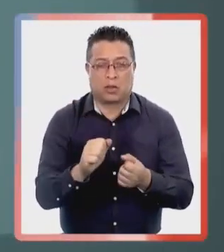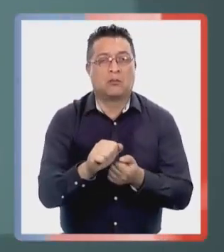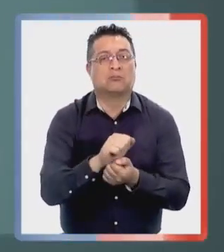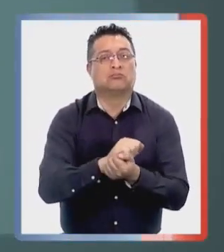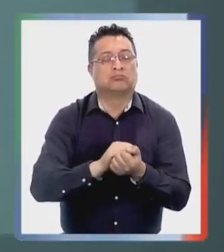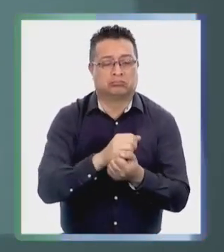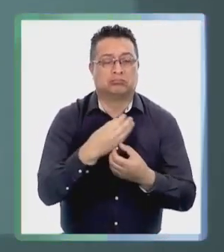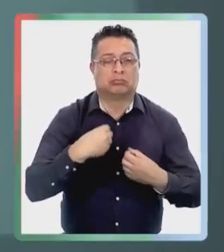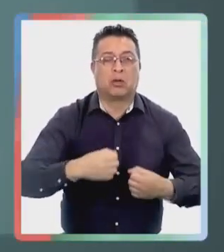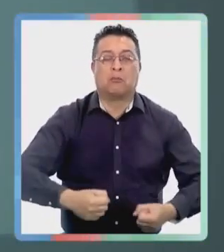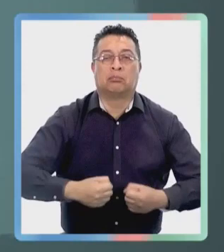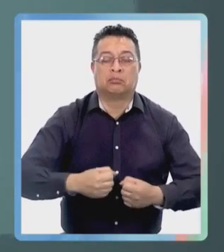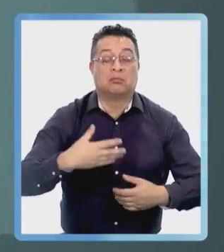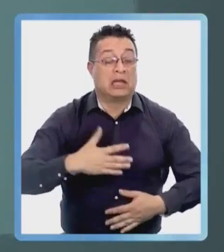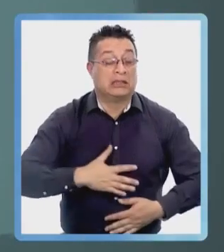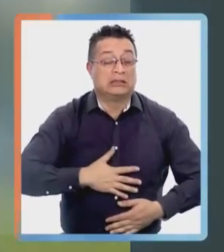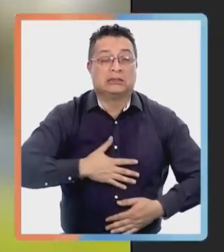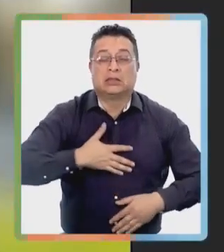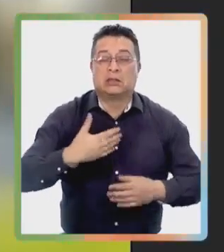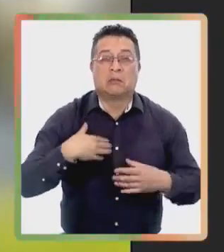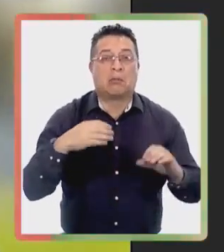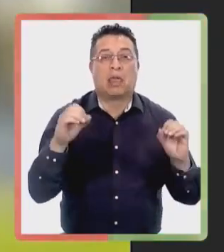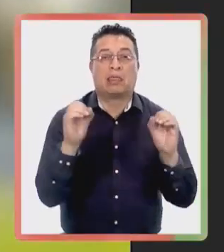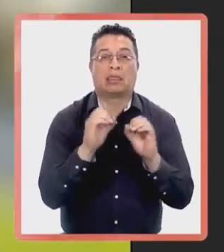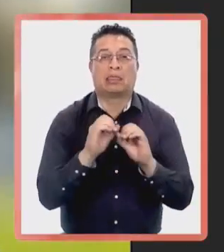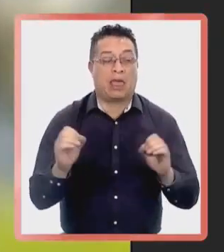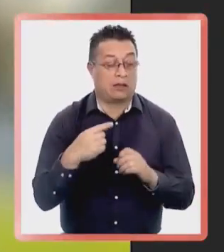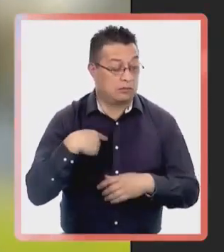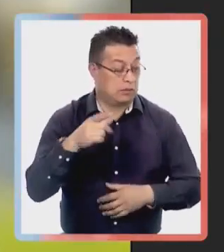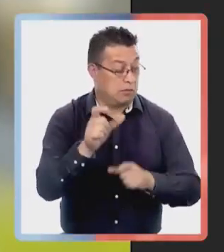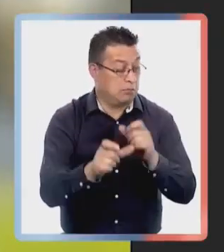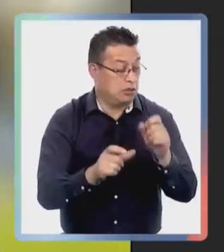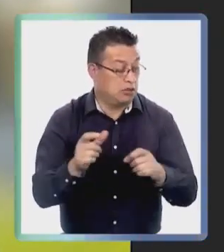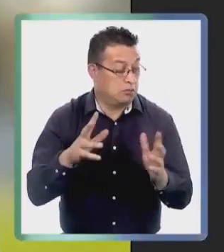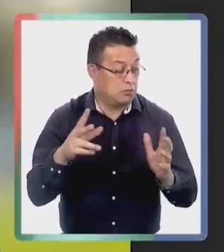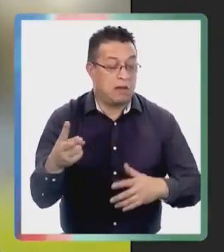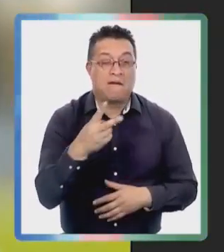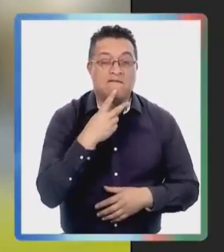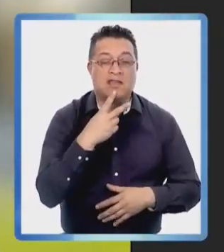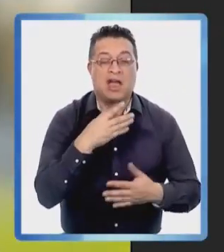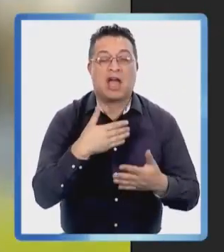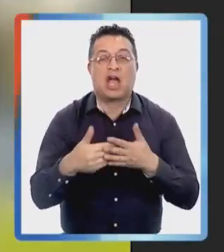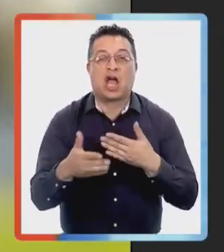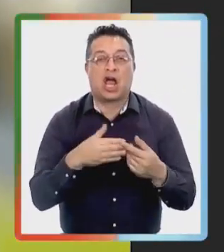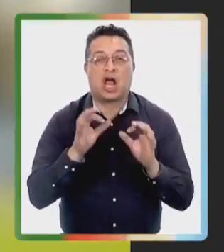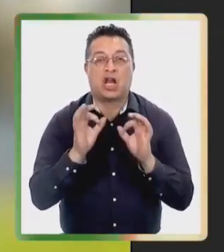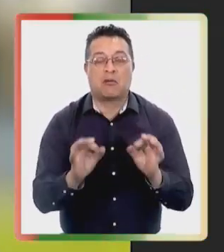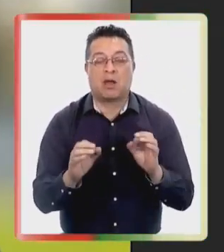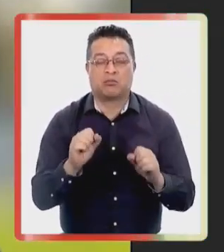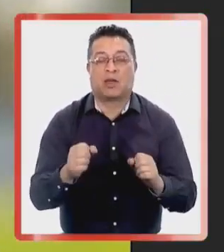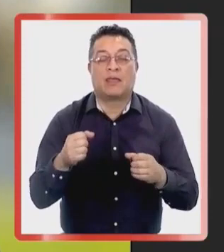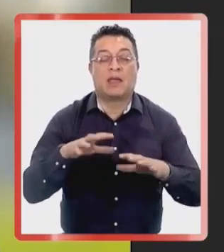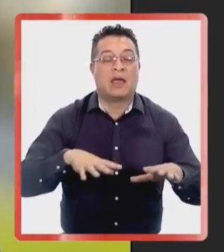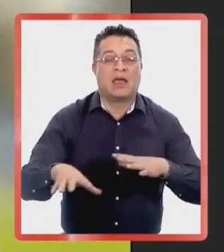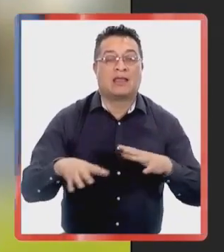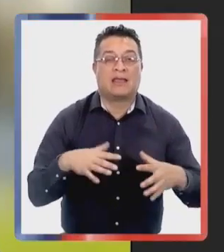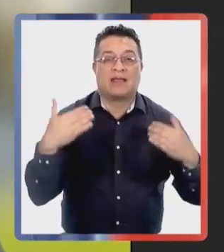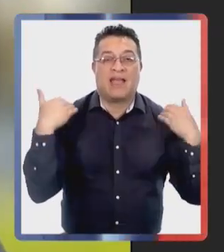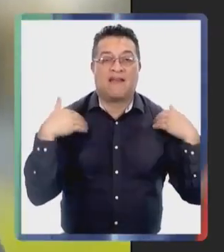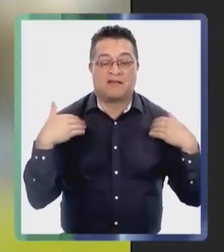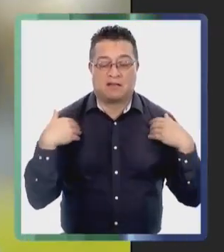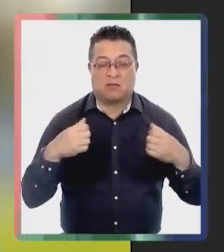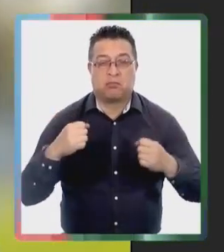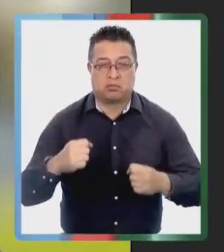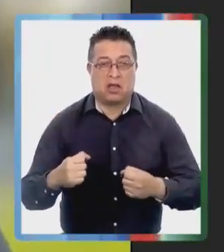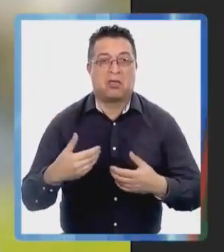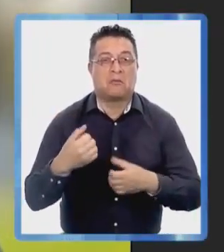y uno puede hacer que los síntomas prácticamente desaparezcan y que el paciente tenga una vida completamente normal, que pueda realizar actividad física, que